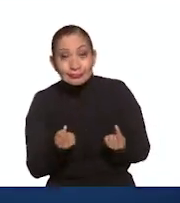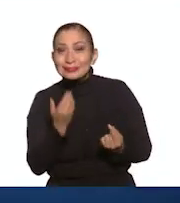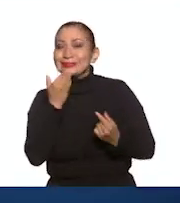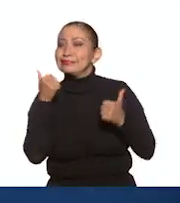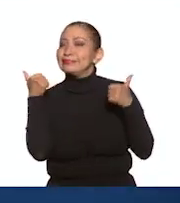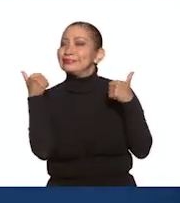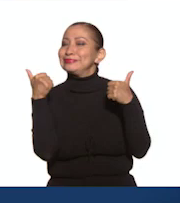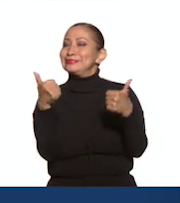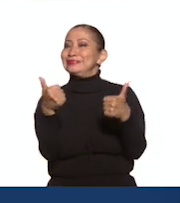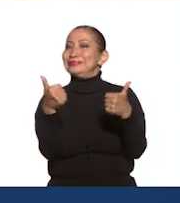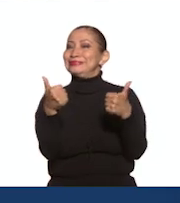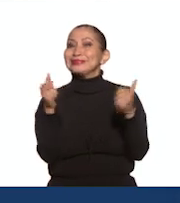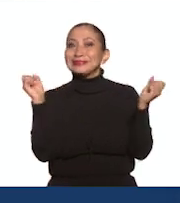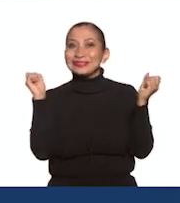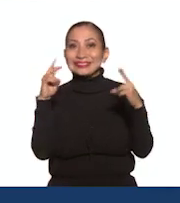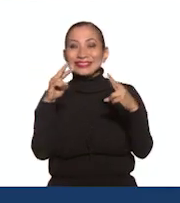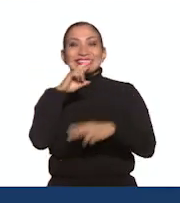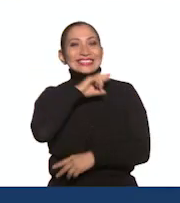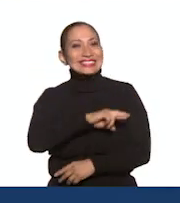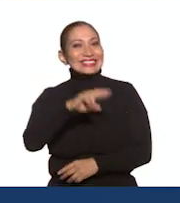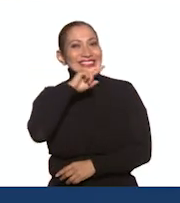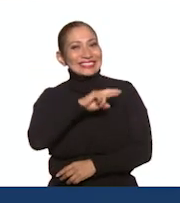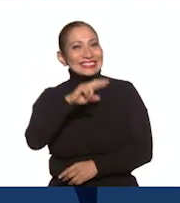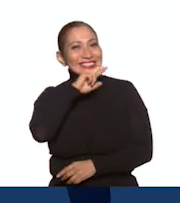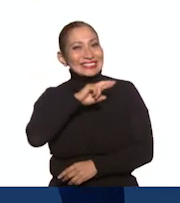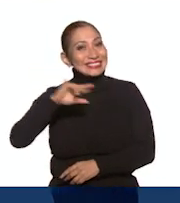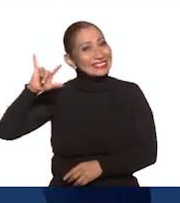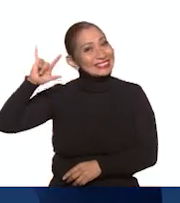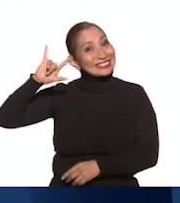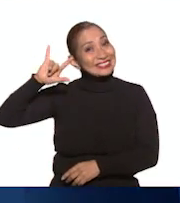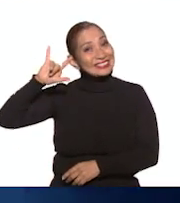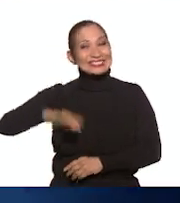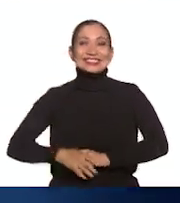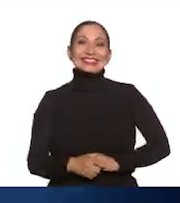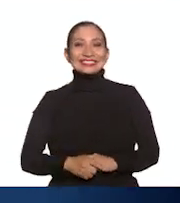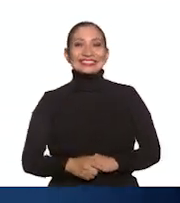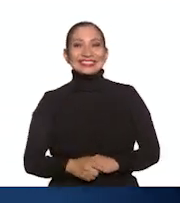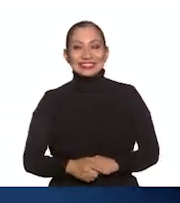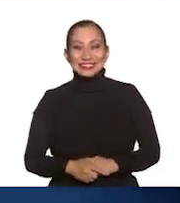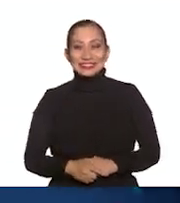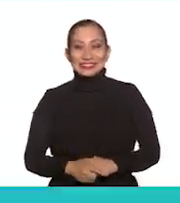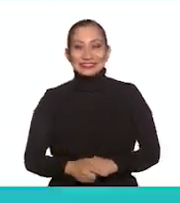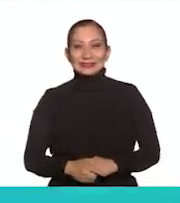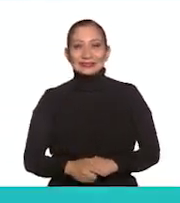¡Muy bien! ¡Nos vemos pronto!